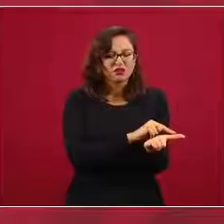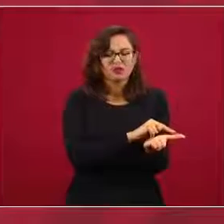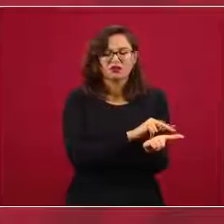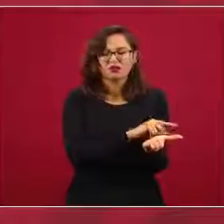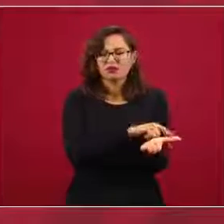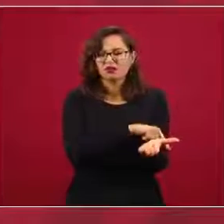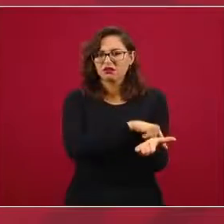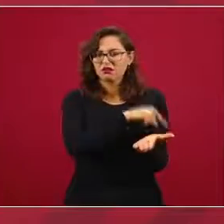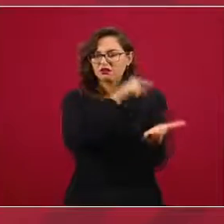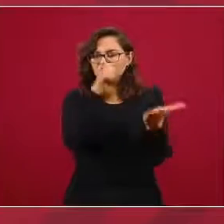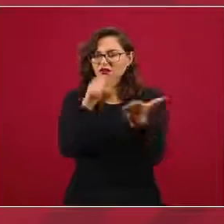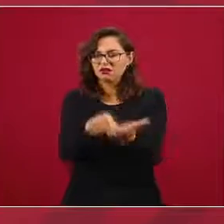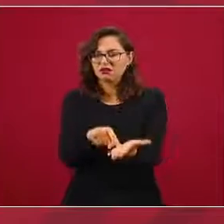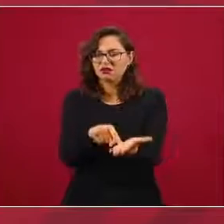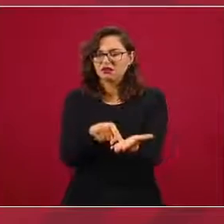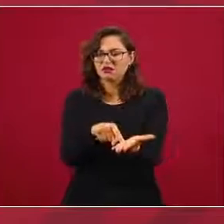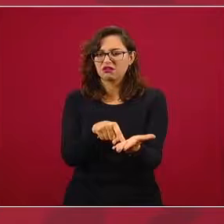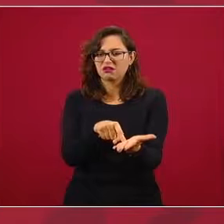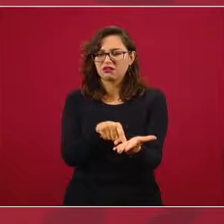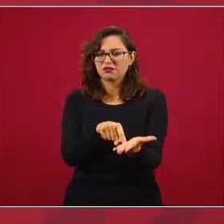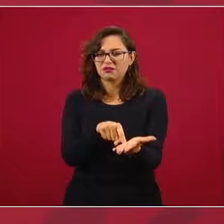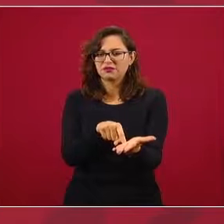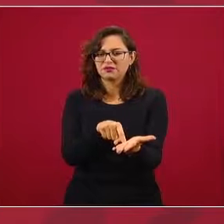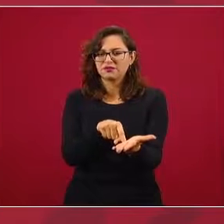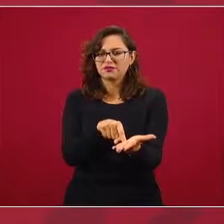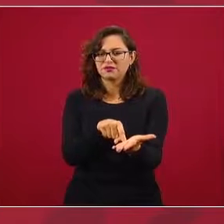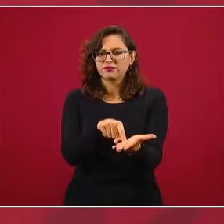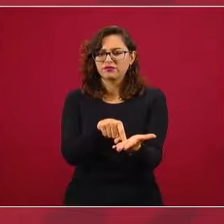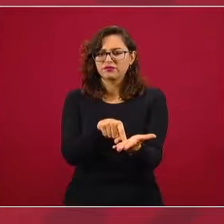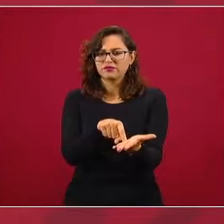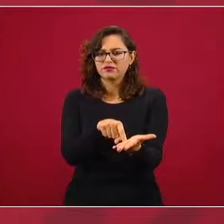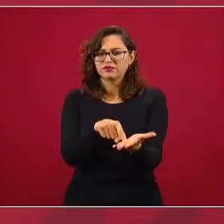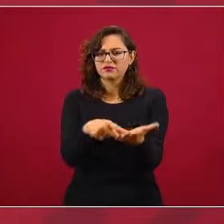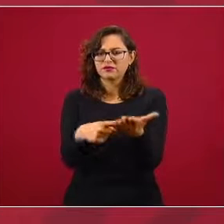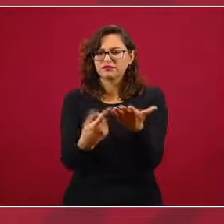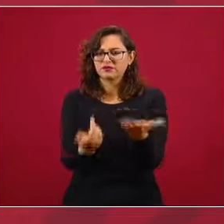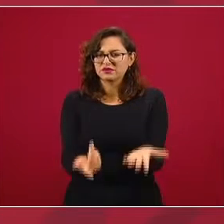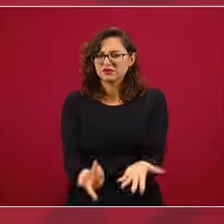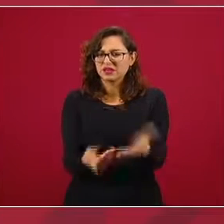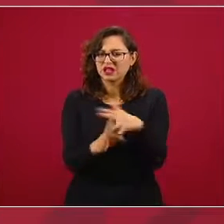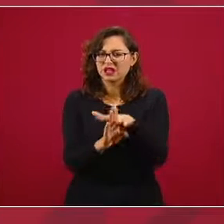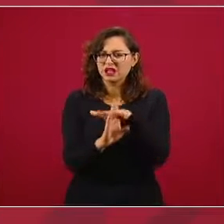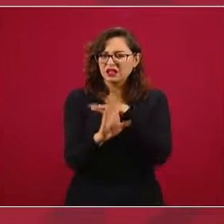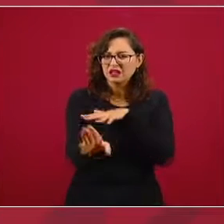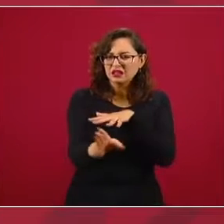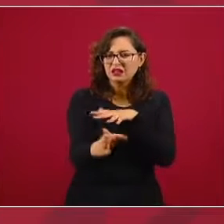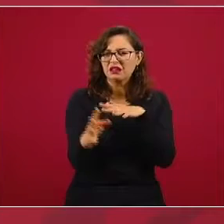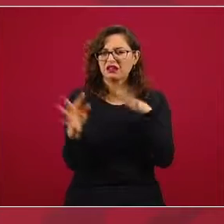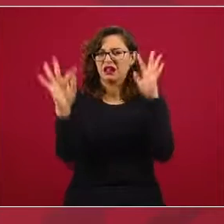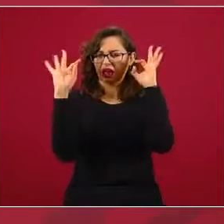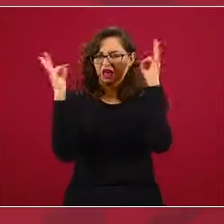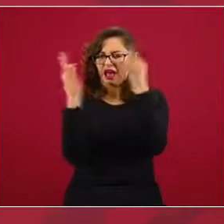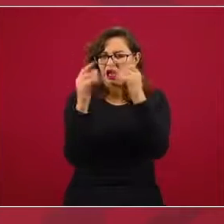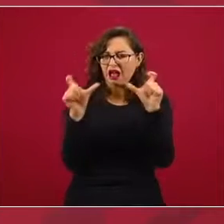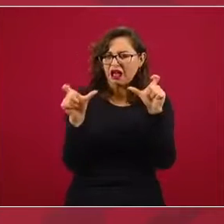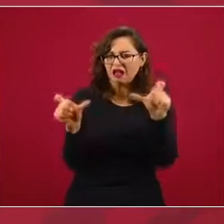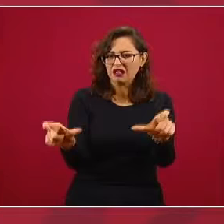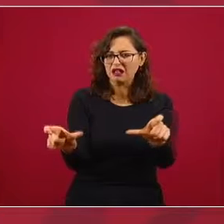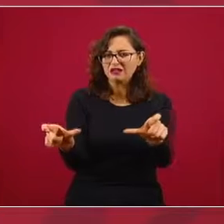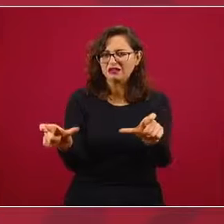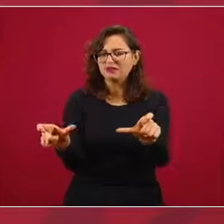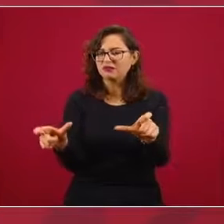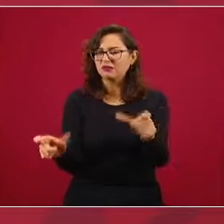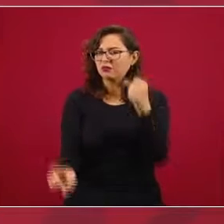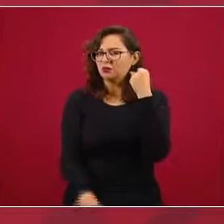de cómo estaba migración, cómo estaban las aduanas. Siguen